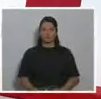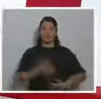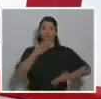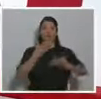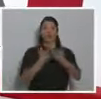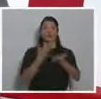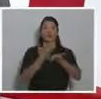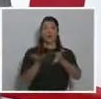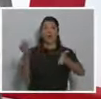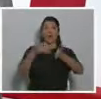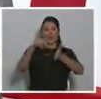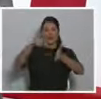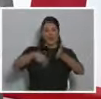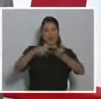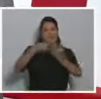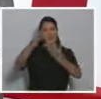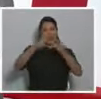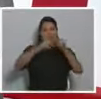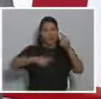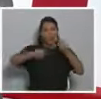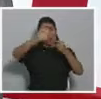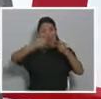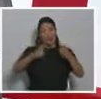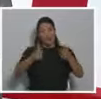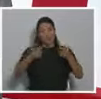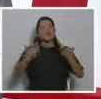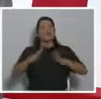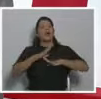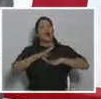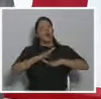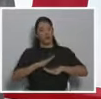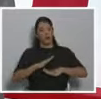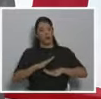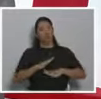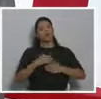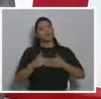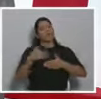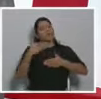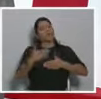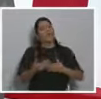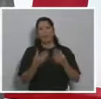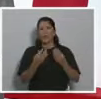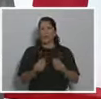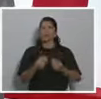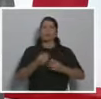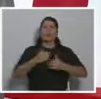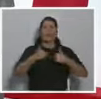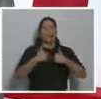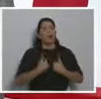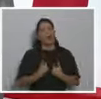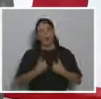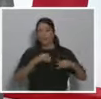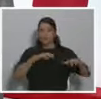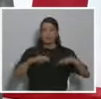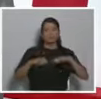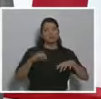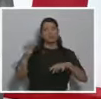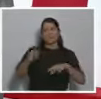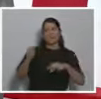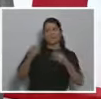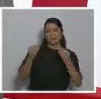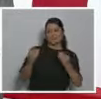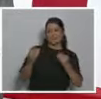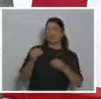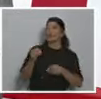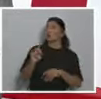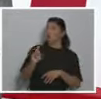Bueno, volvemos a la Rueda de la Fortuna, ya un poquito más descansados, ya más repuesticos, ¿verdad? Después de tanto agitación. Bastante. Es que no